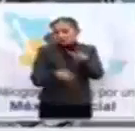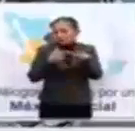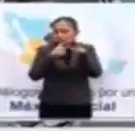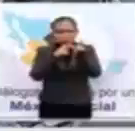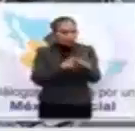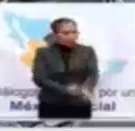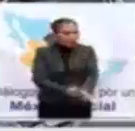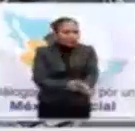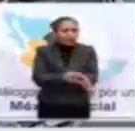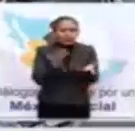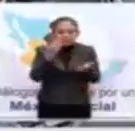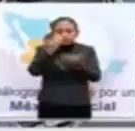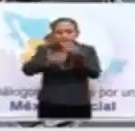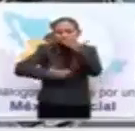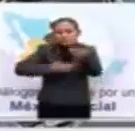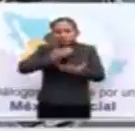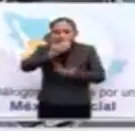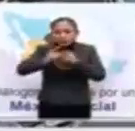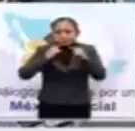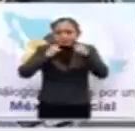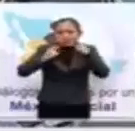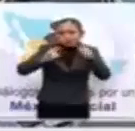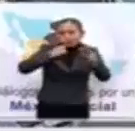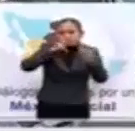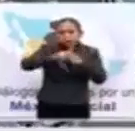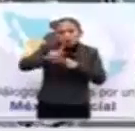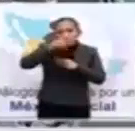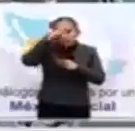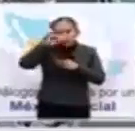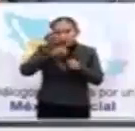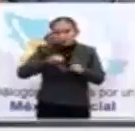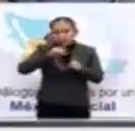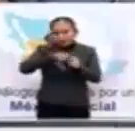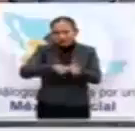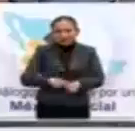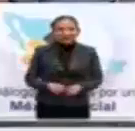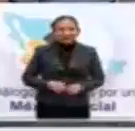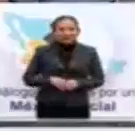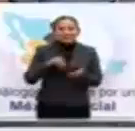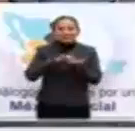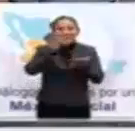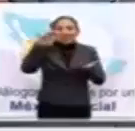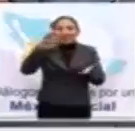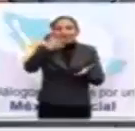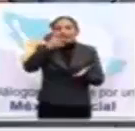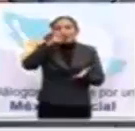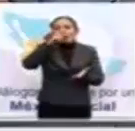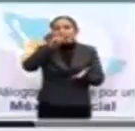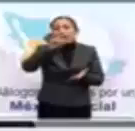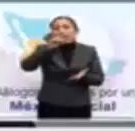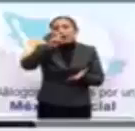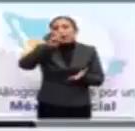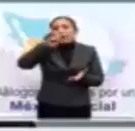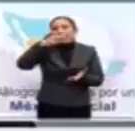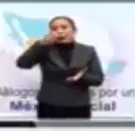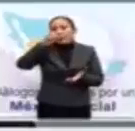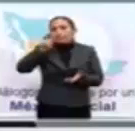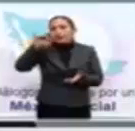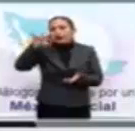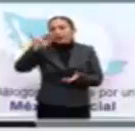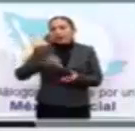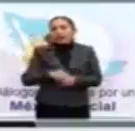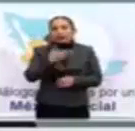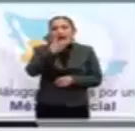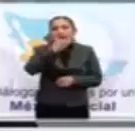continuar en un proceso de diálogo público por un México social. Gracias, Gloria Abraham Peralta. Héctor